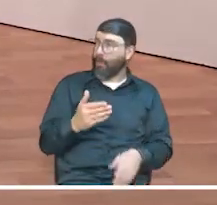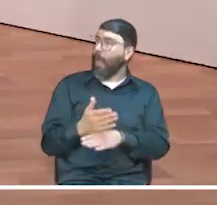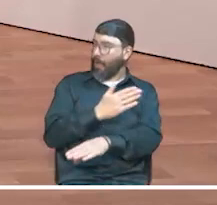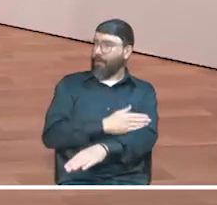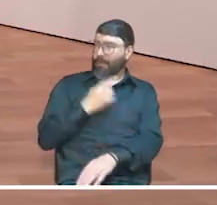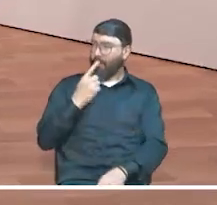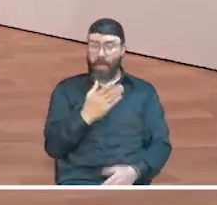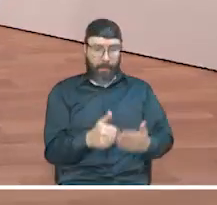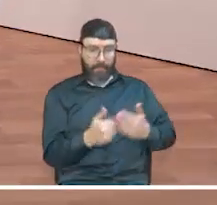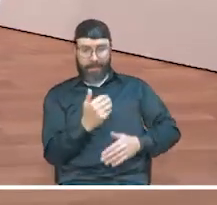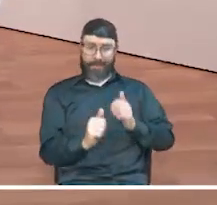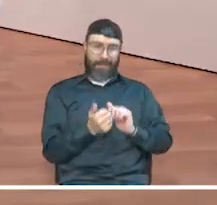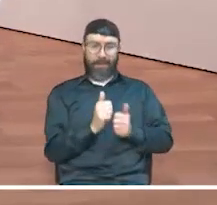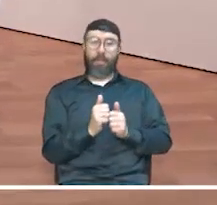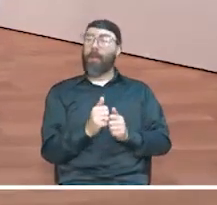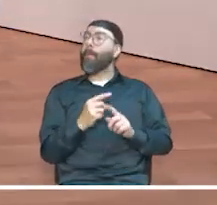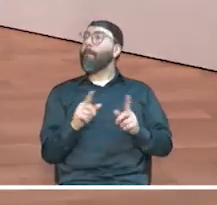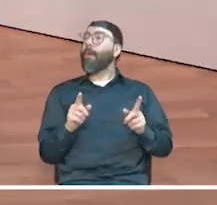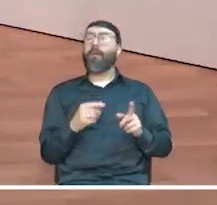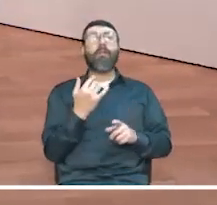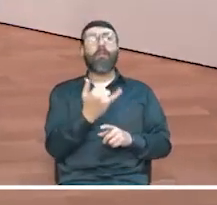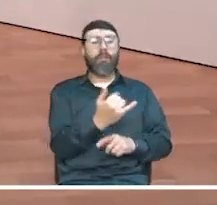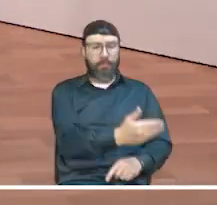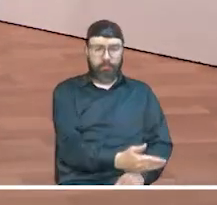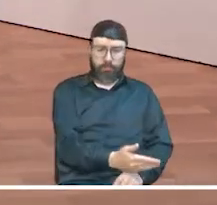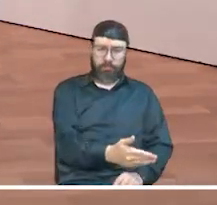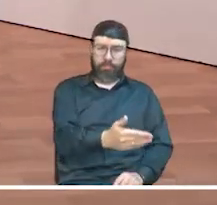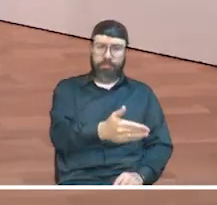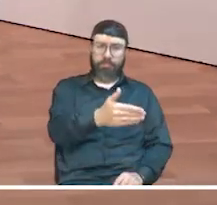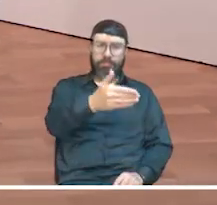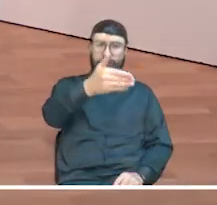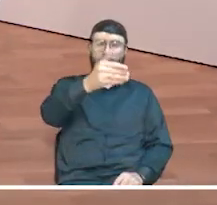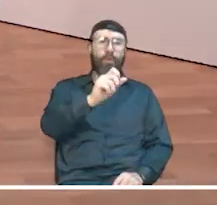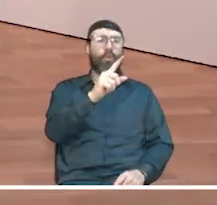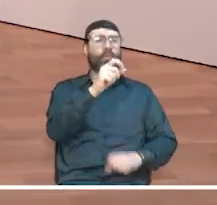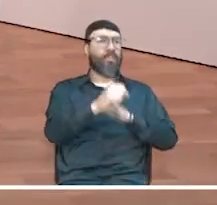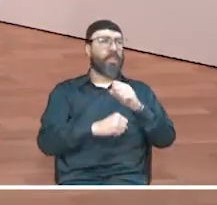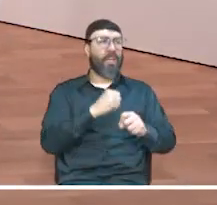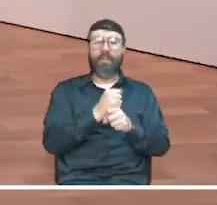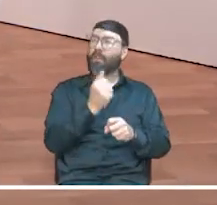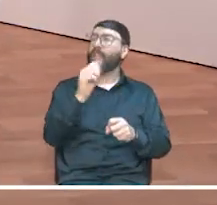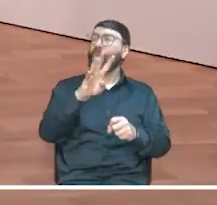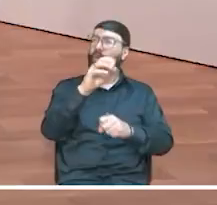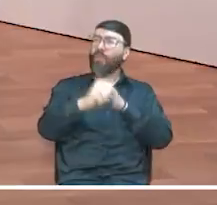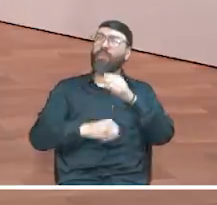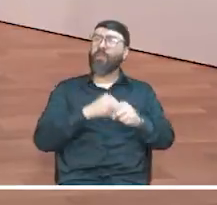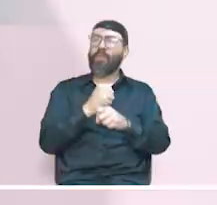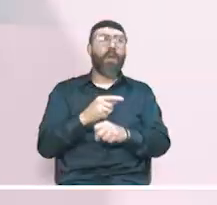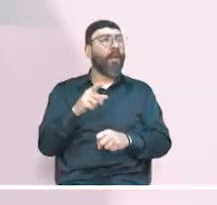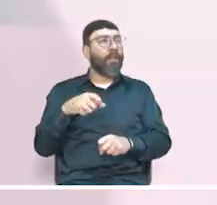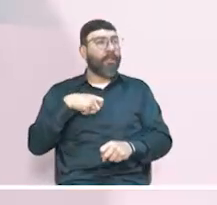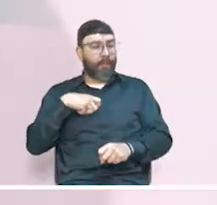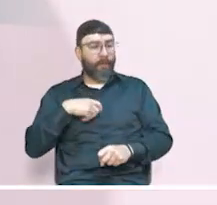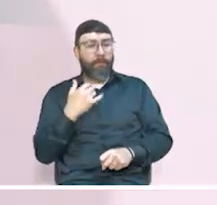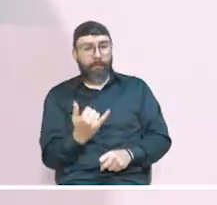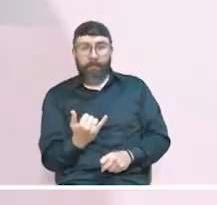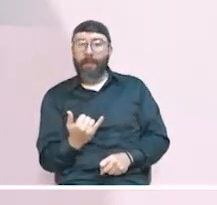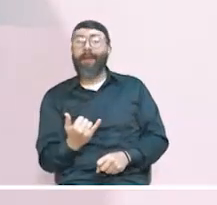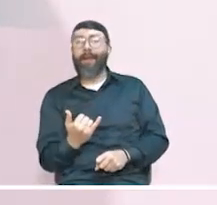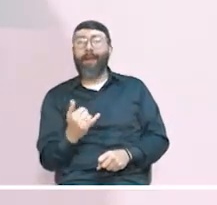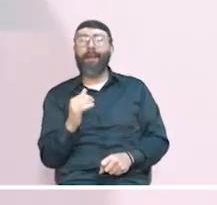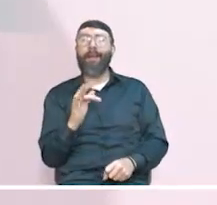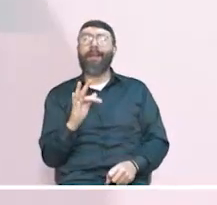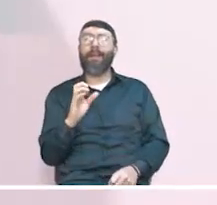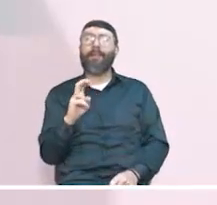iniciación deportiva, pero ya cuando están como en edad de crecimiento, entre los 11 y 14 años, van a tener una tendinitis de Oxlade-Slater.